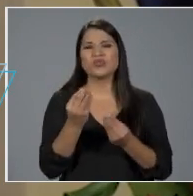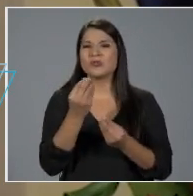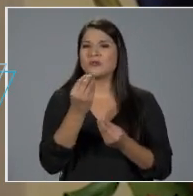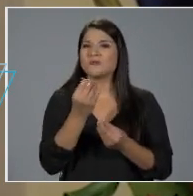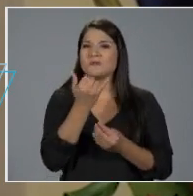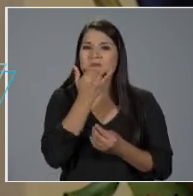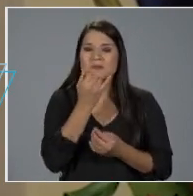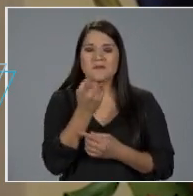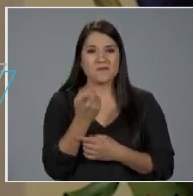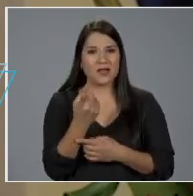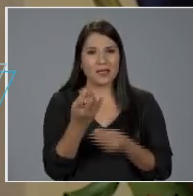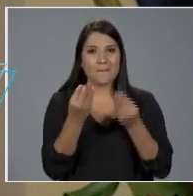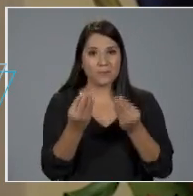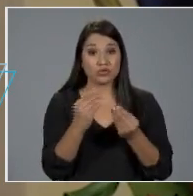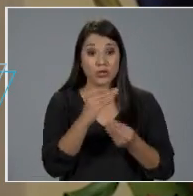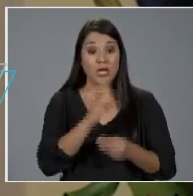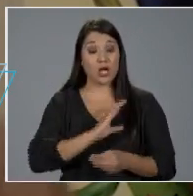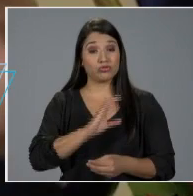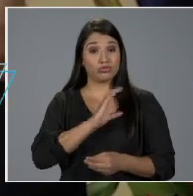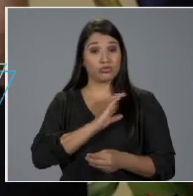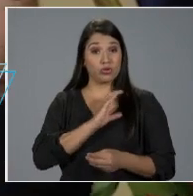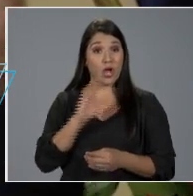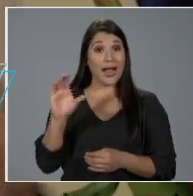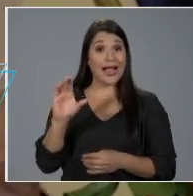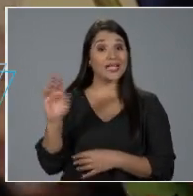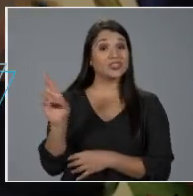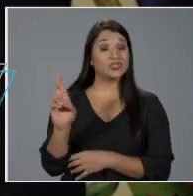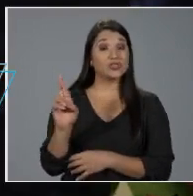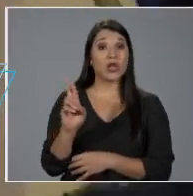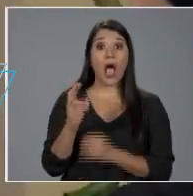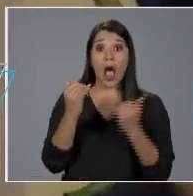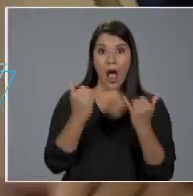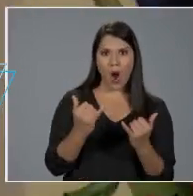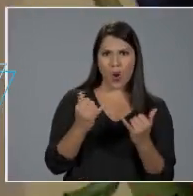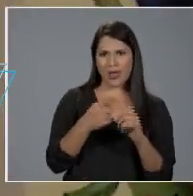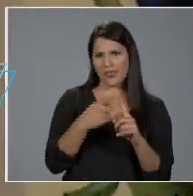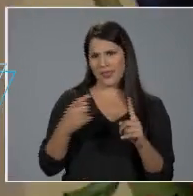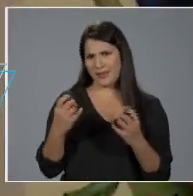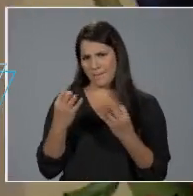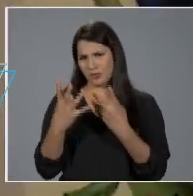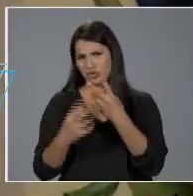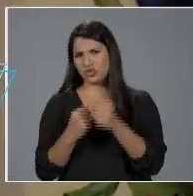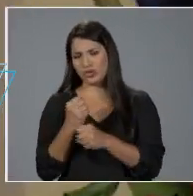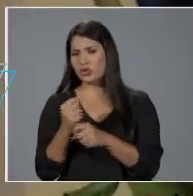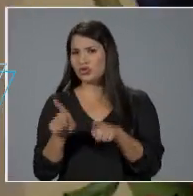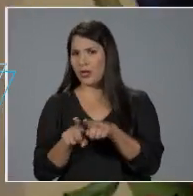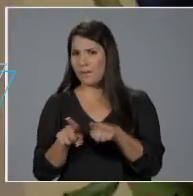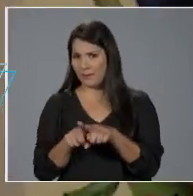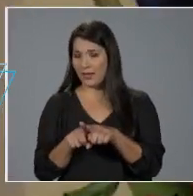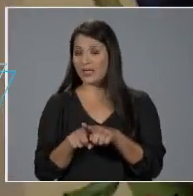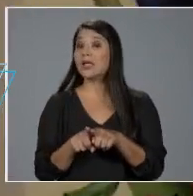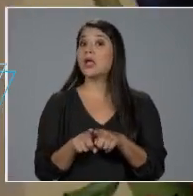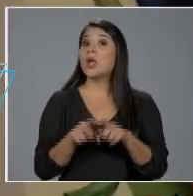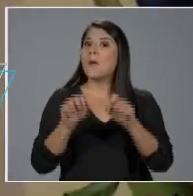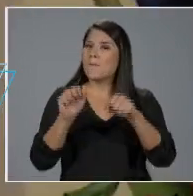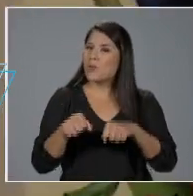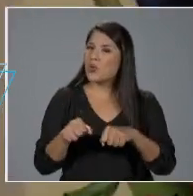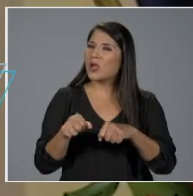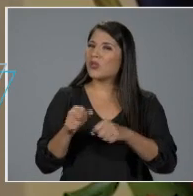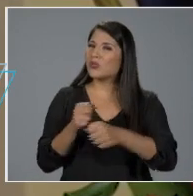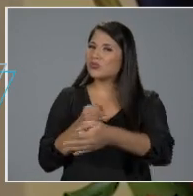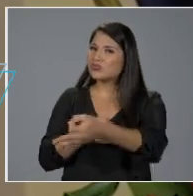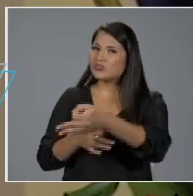que el comportamiento del canciller realmente, no de ahora, sino desde hace varios años, se le pudo haber